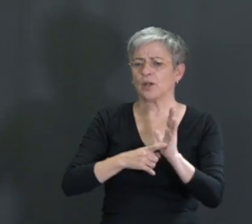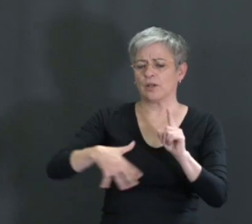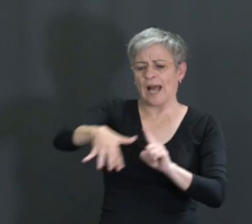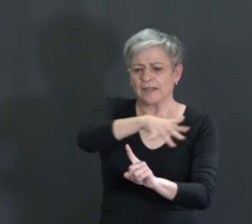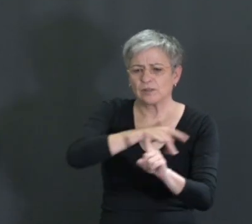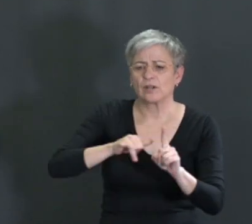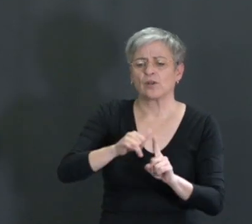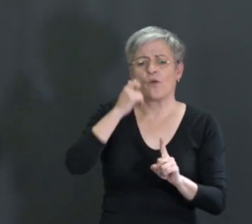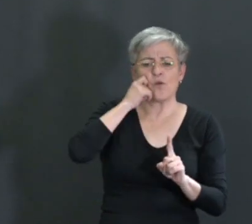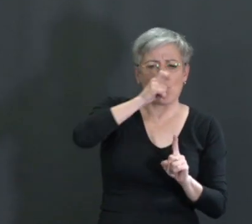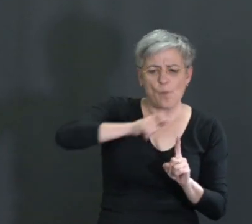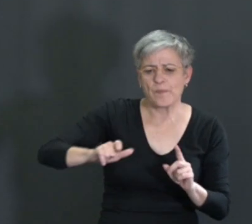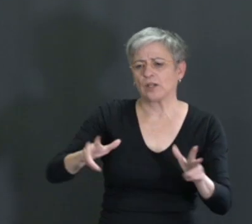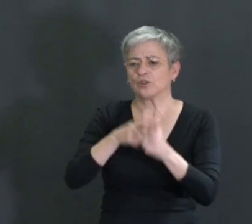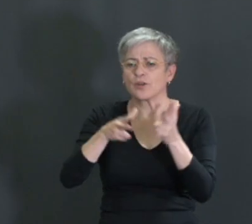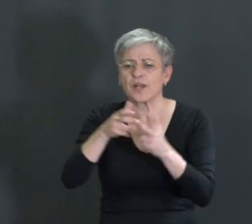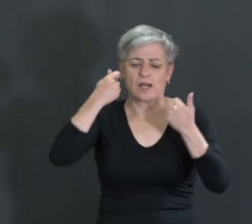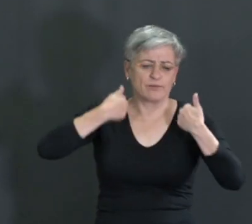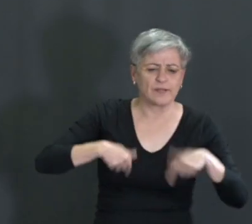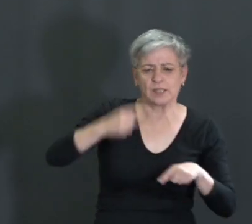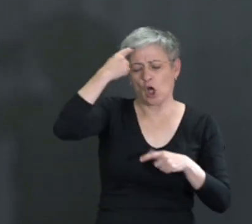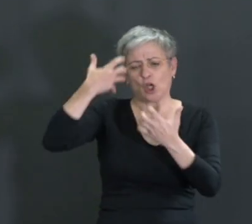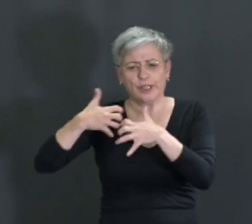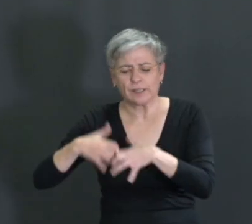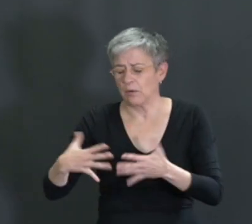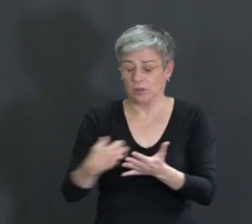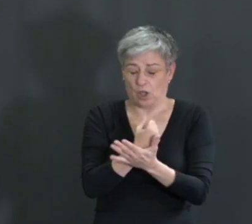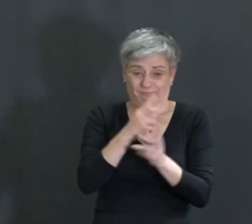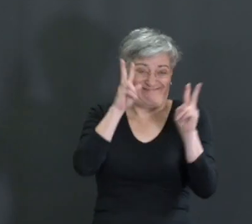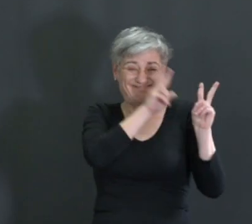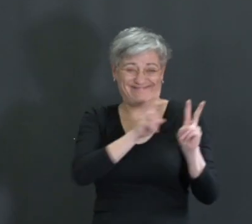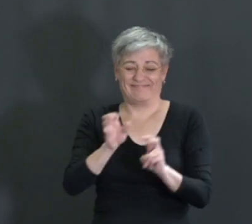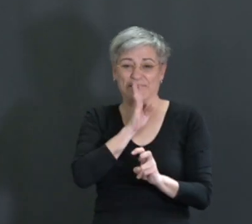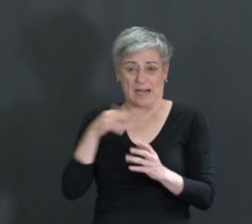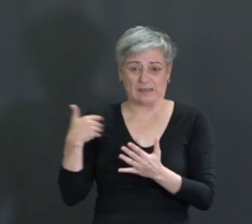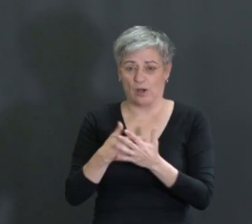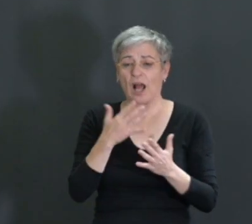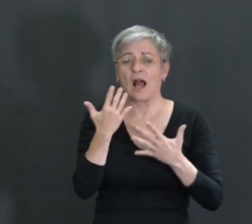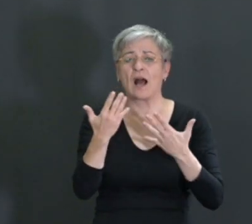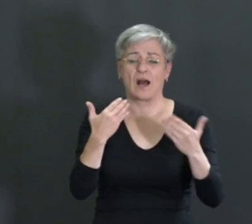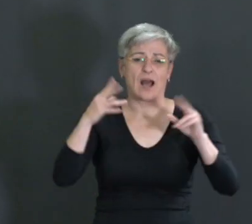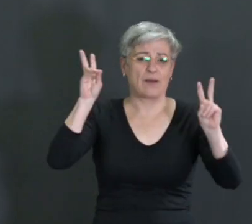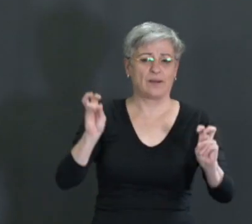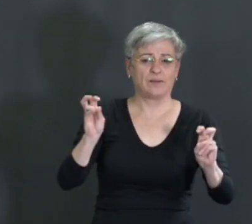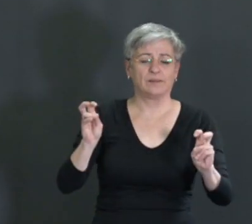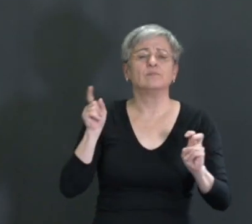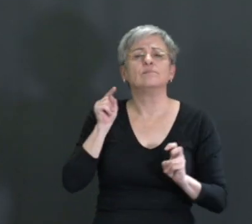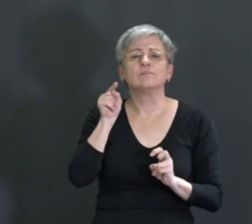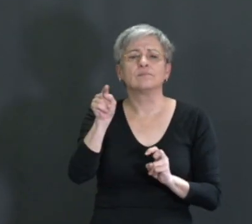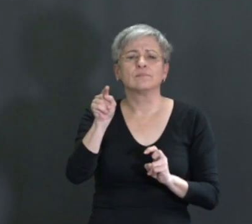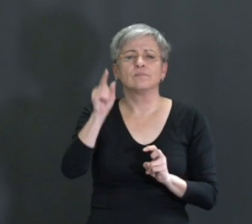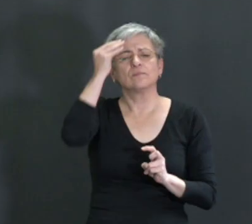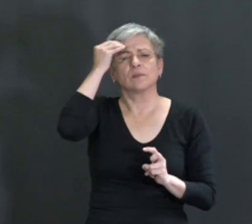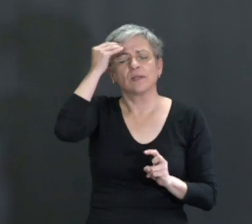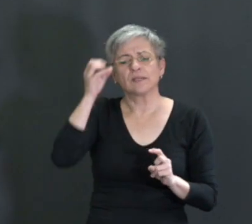los factores humanos, sociales, físicos, cognitivos, todo lo que hemos hablado, ¿qué sería para ti